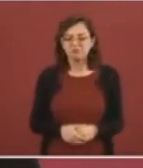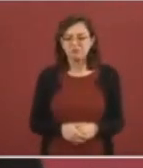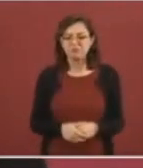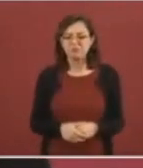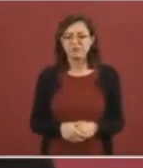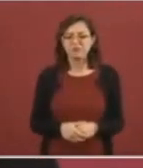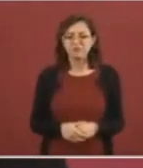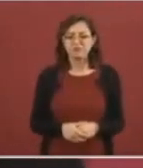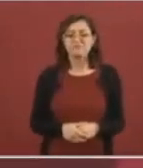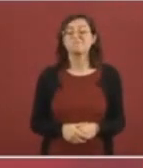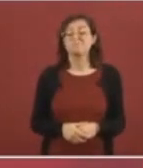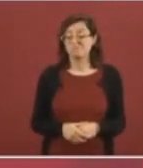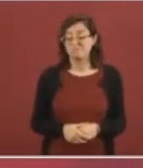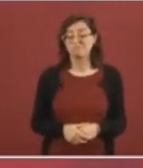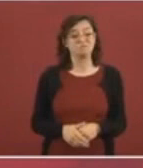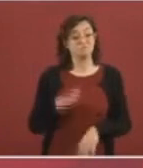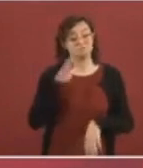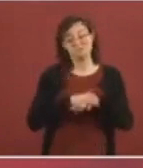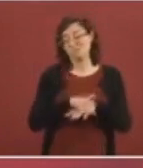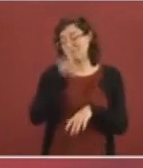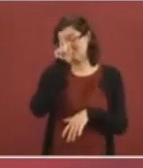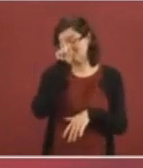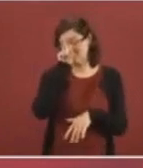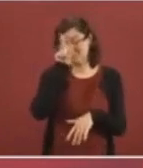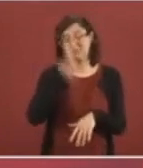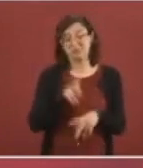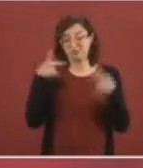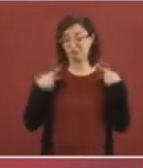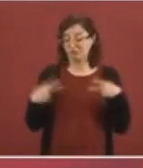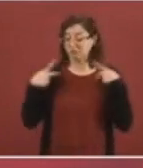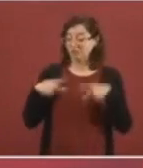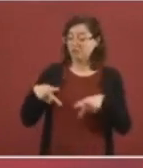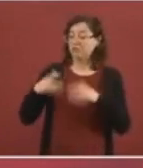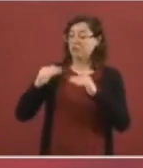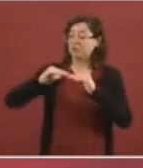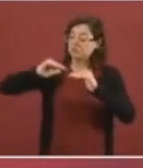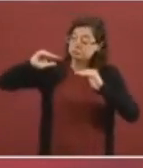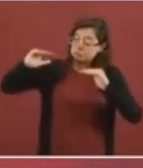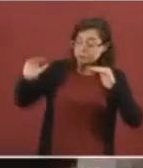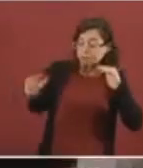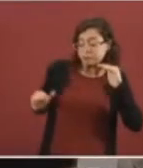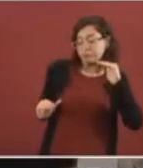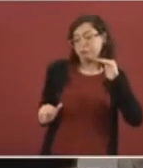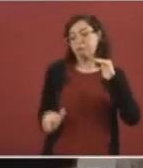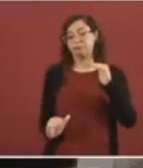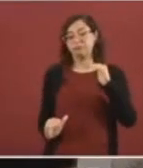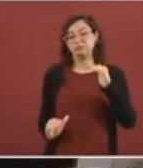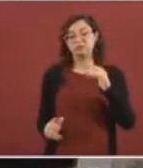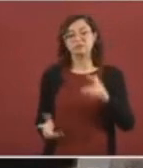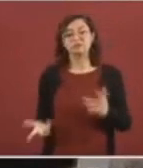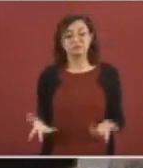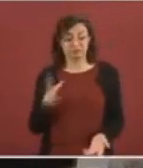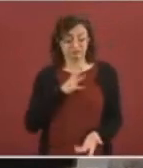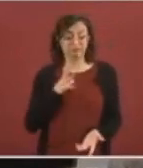fue cuando se profundizó más la desigualdad en el país. Y hay datos de lo que estoy diciendo.